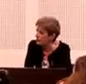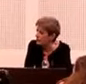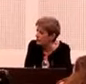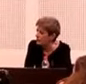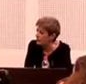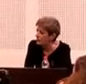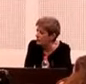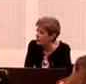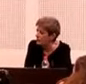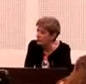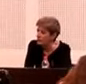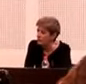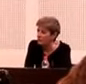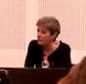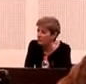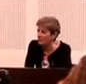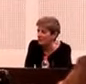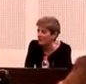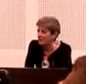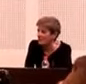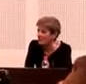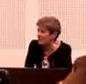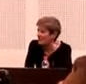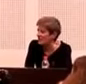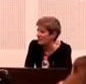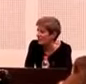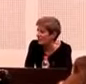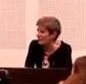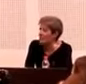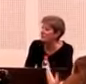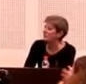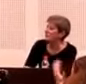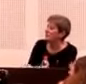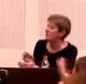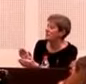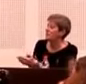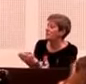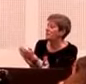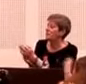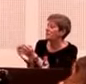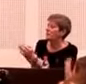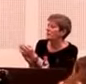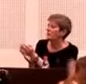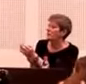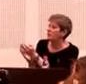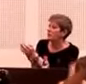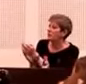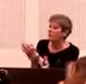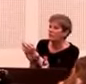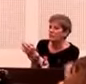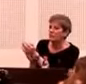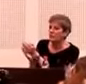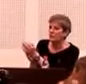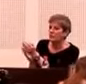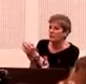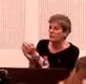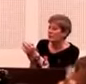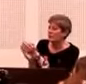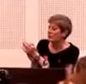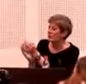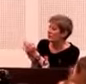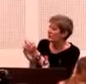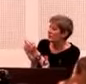vamos a dejarlo aquí porque podríamos hablar mucho tiempo, pero gracias.